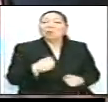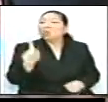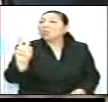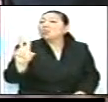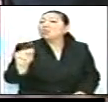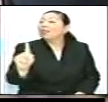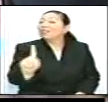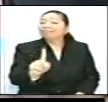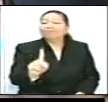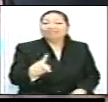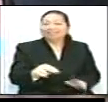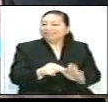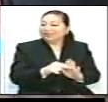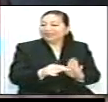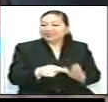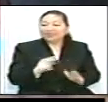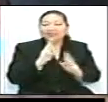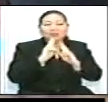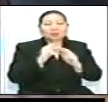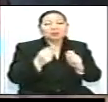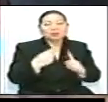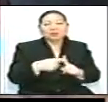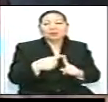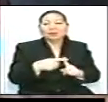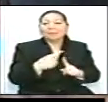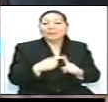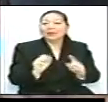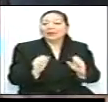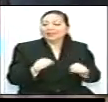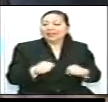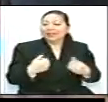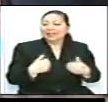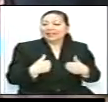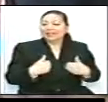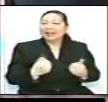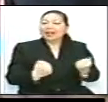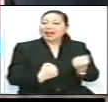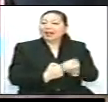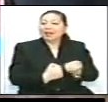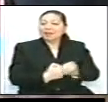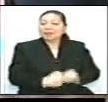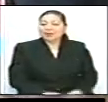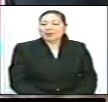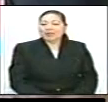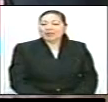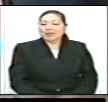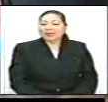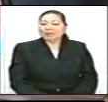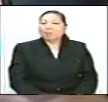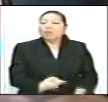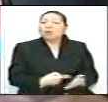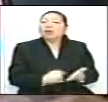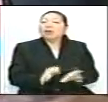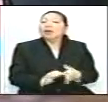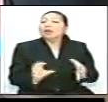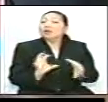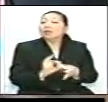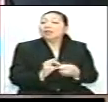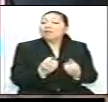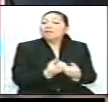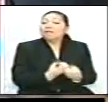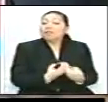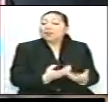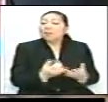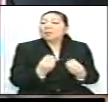no, esa norma tiene resultados positivos, tenemos que apoyarla. ¿Y por qué lo conecto con el tema